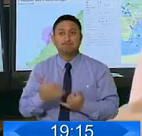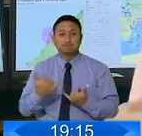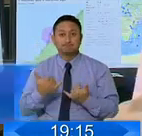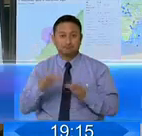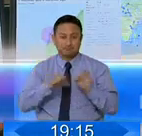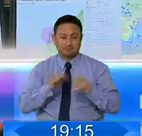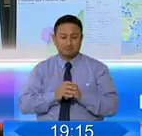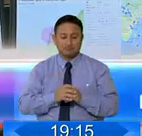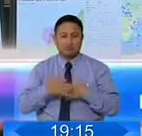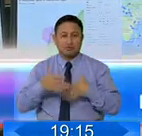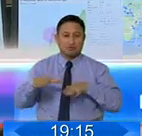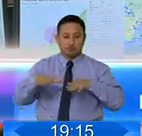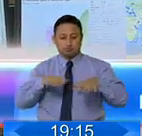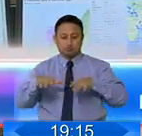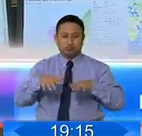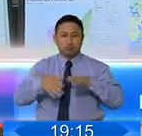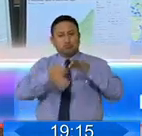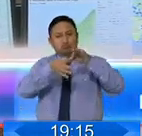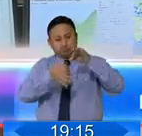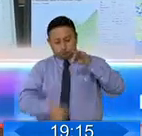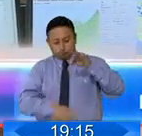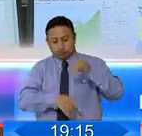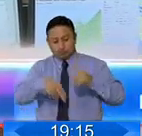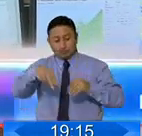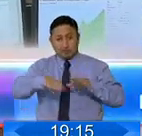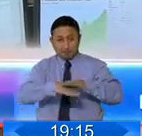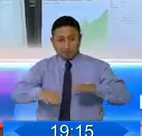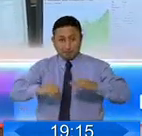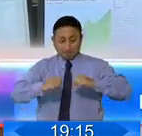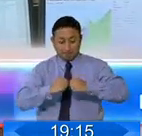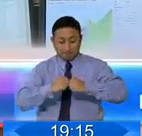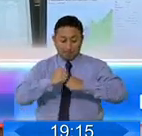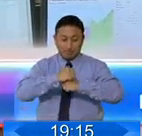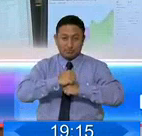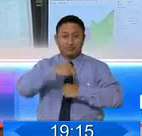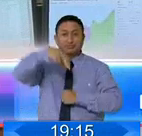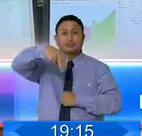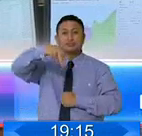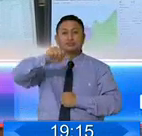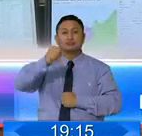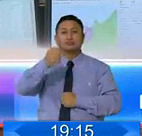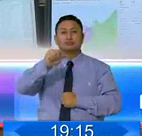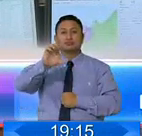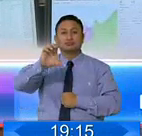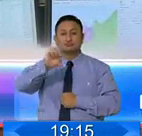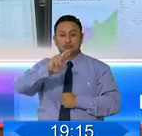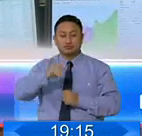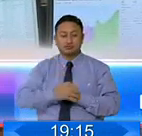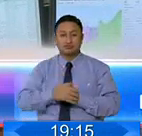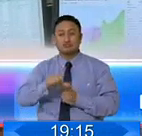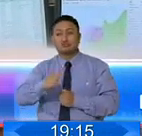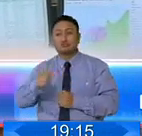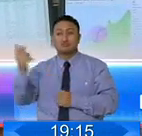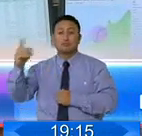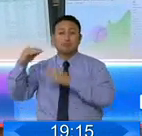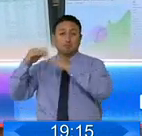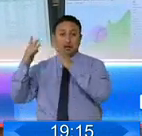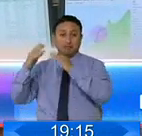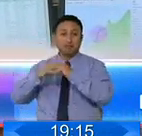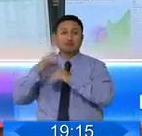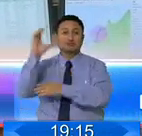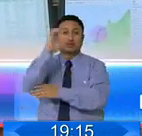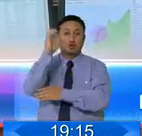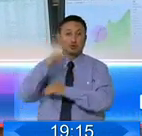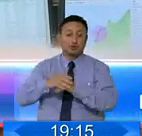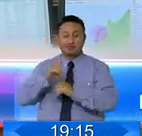decía, es un sismo profundo, está sobre la placa Nazca. El sismo que hubo en Colombia, Panamá, fue un sismo más superficial